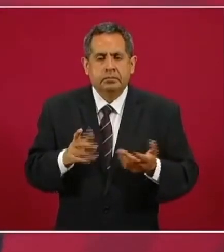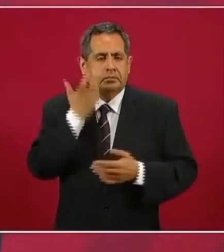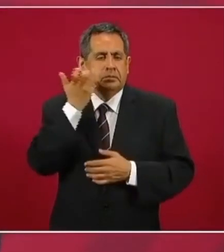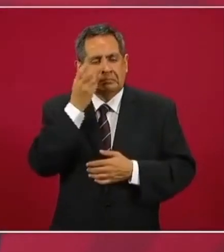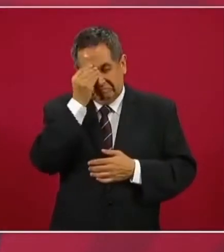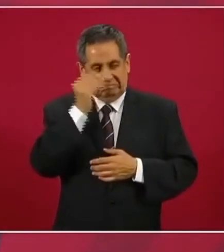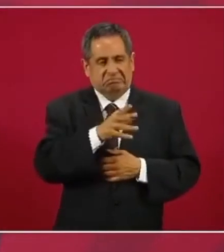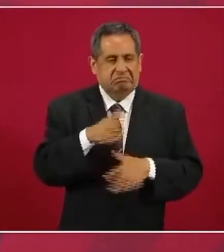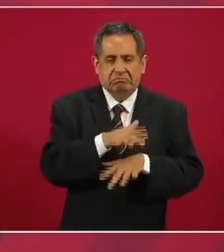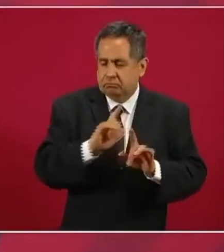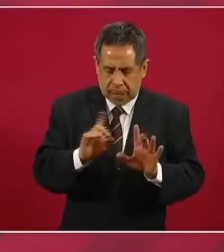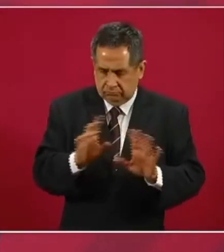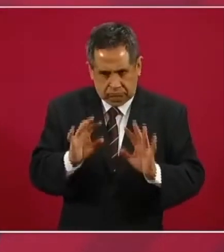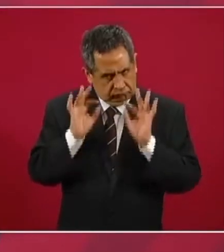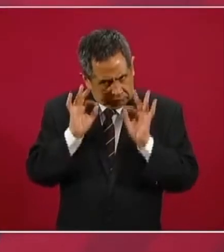politiquería,